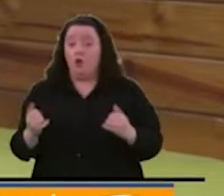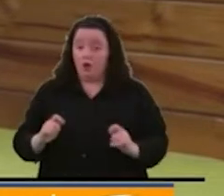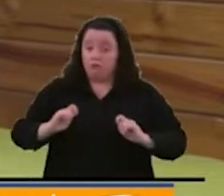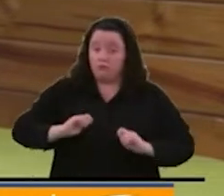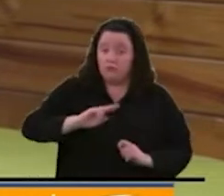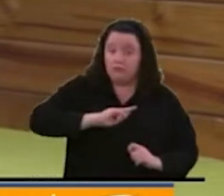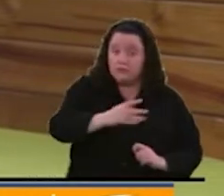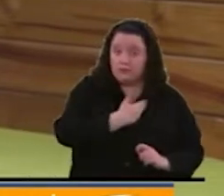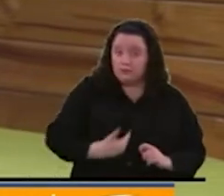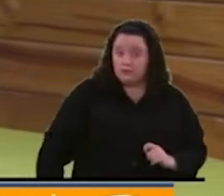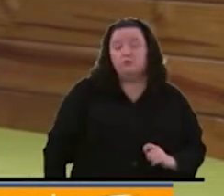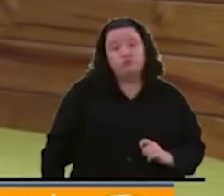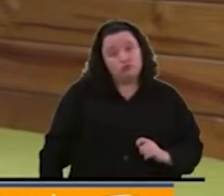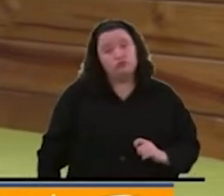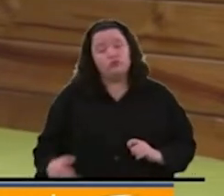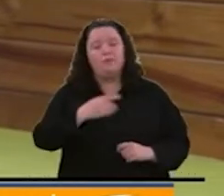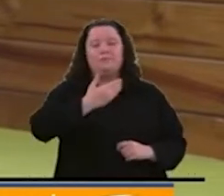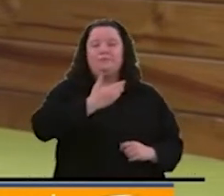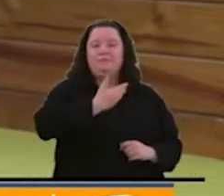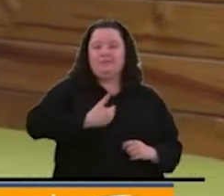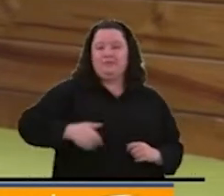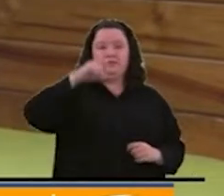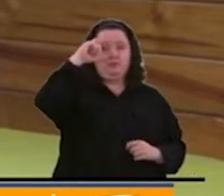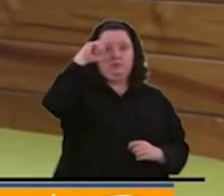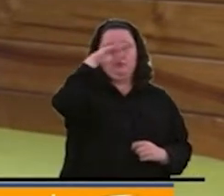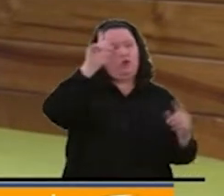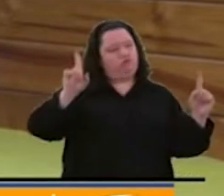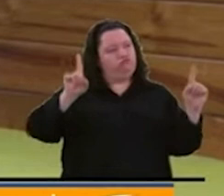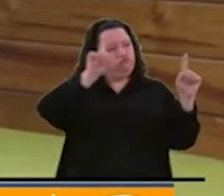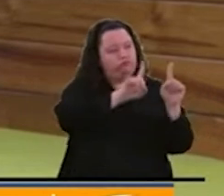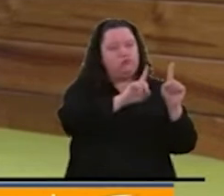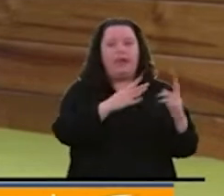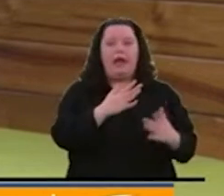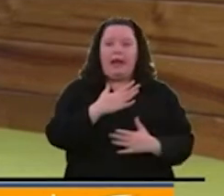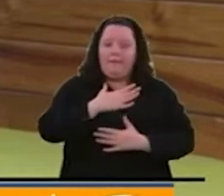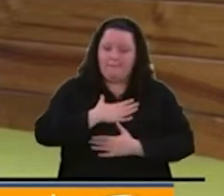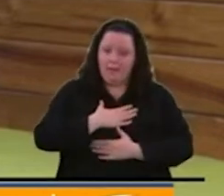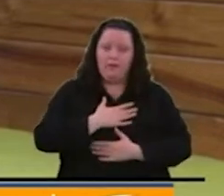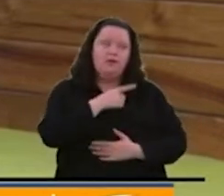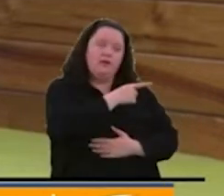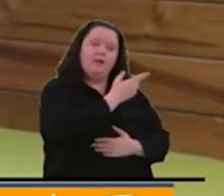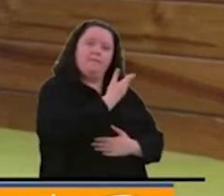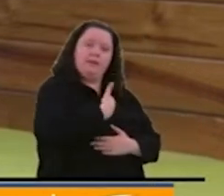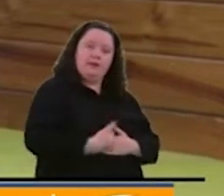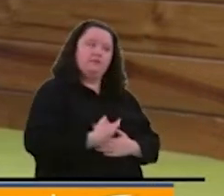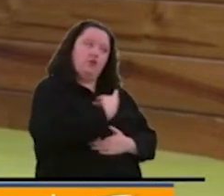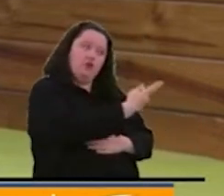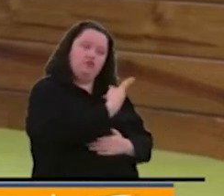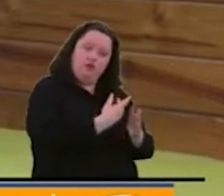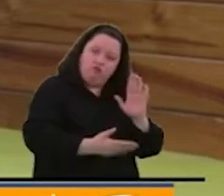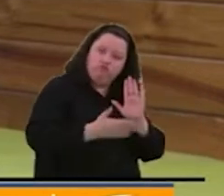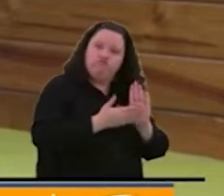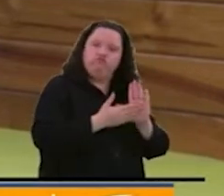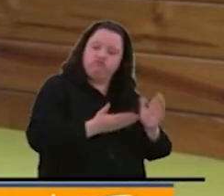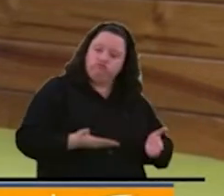la vicepresidenta acompañando al presidente Gustavo Petro y me toca a mí y al presidente, nos toca